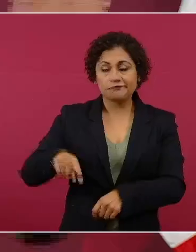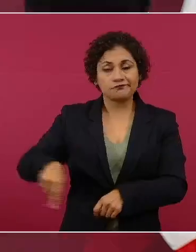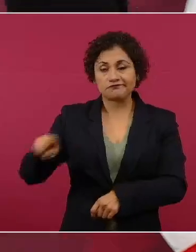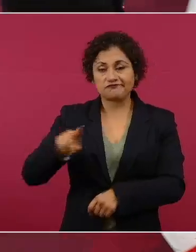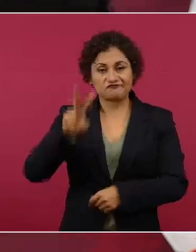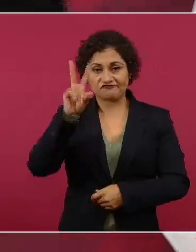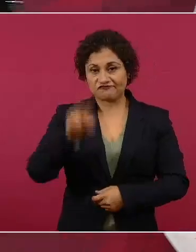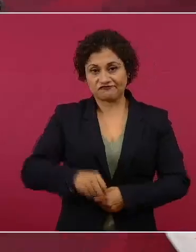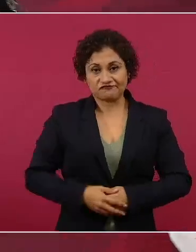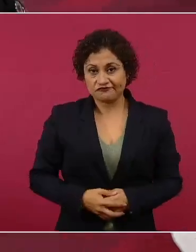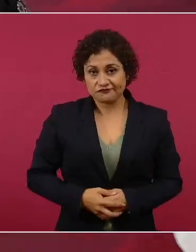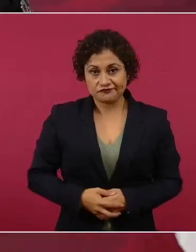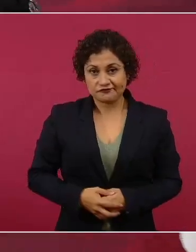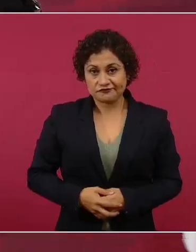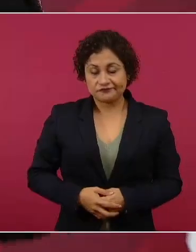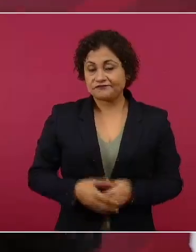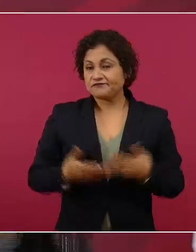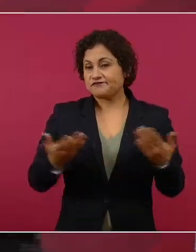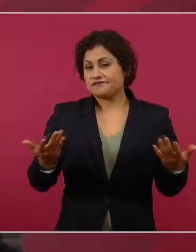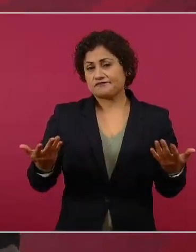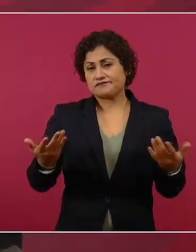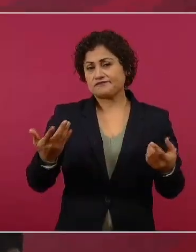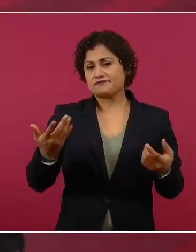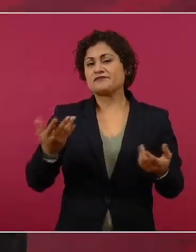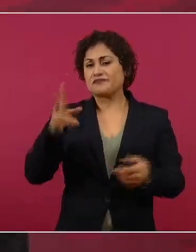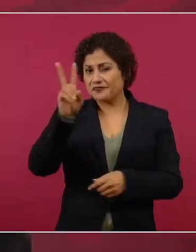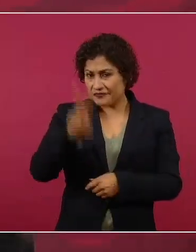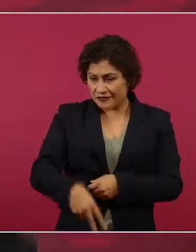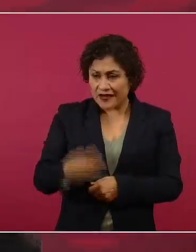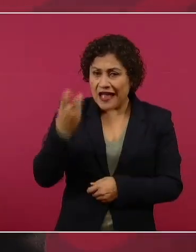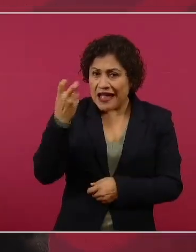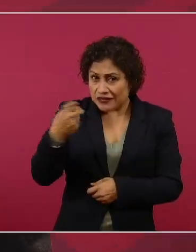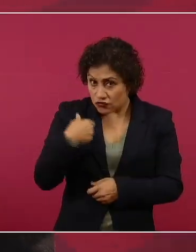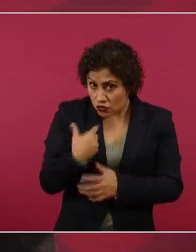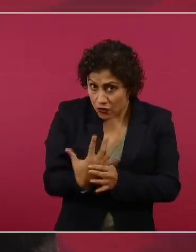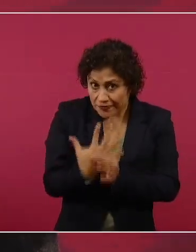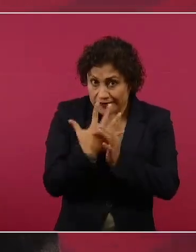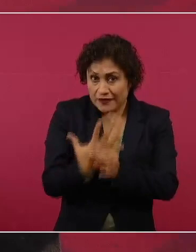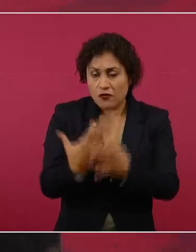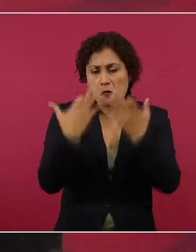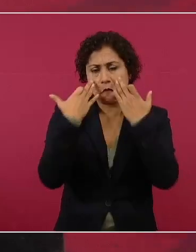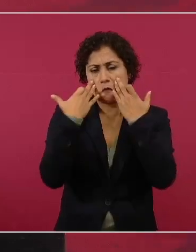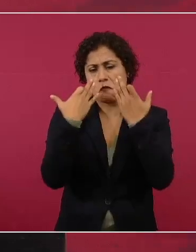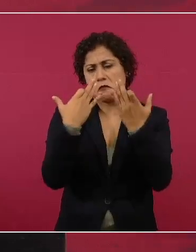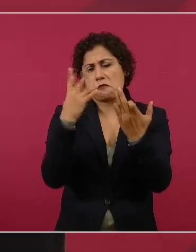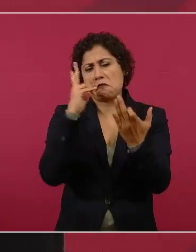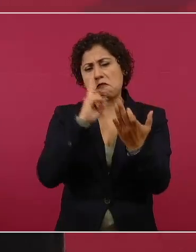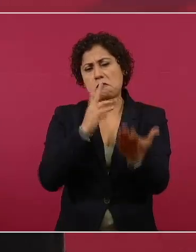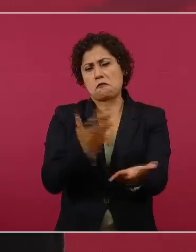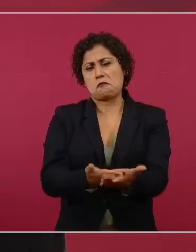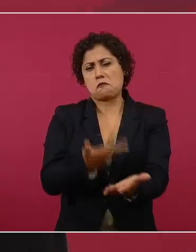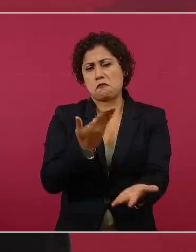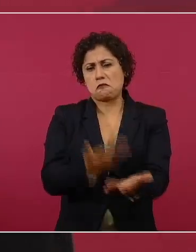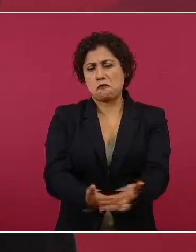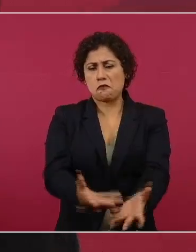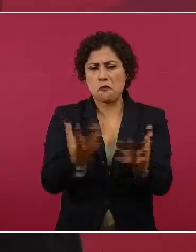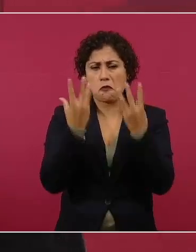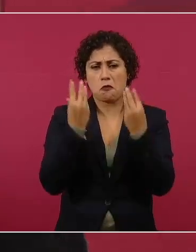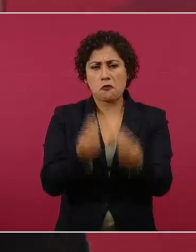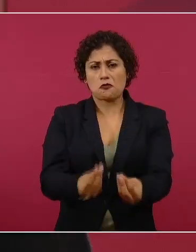Y hay muchísimas pruebas de eso, muchas, muchas, muchas. Es una vergüenza